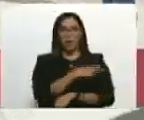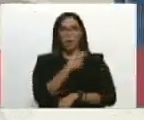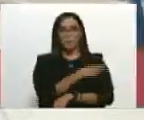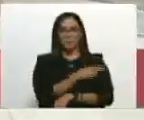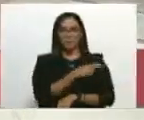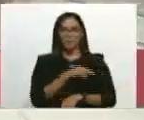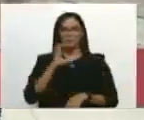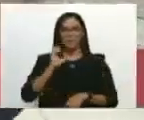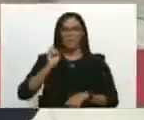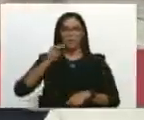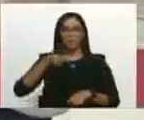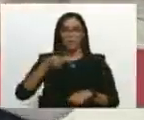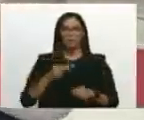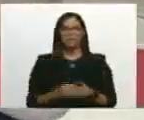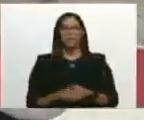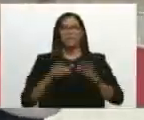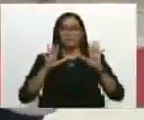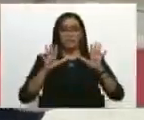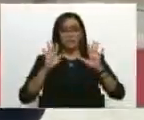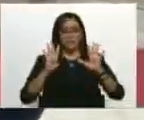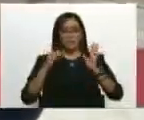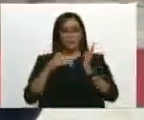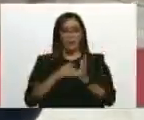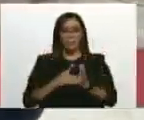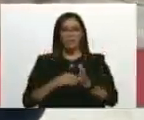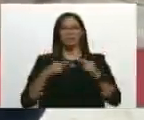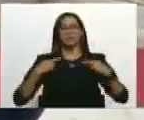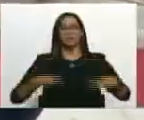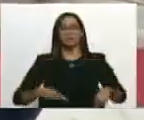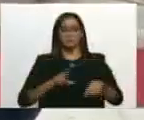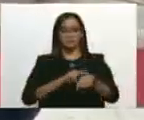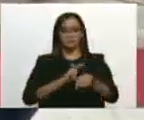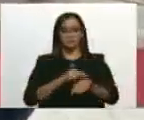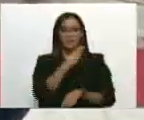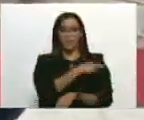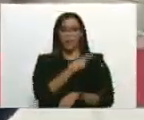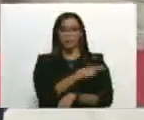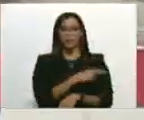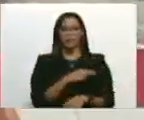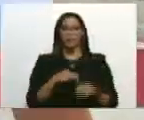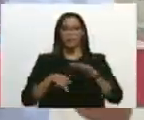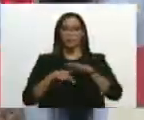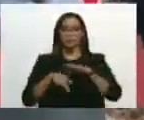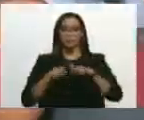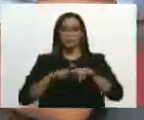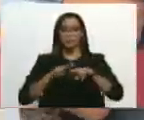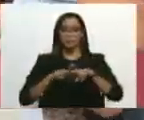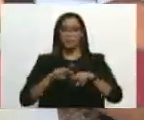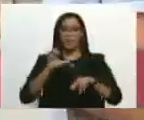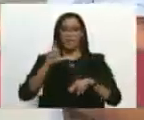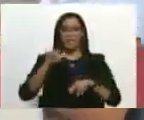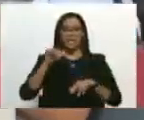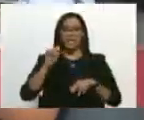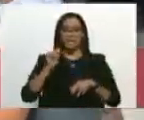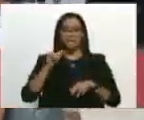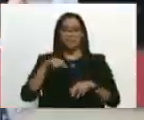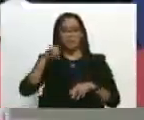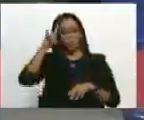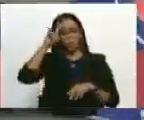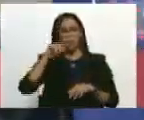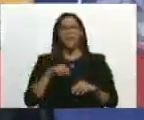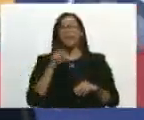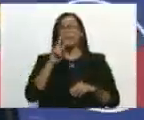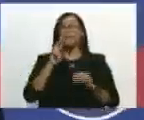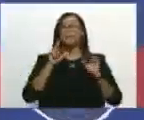Periférico de Coche, 19.000 insumos médicos al Hospital Pediátrico Elías Toro y